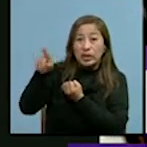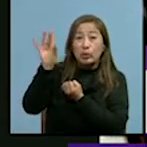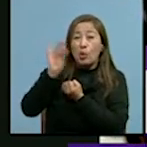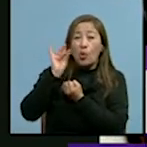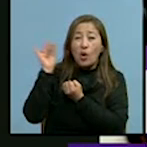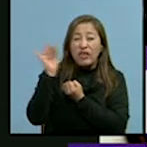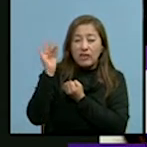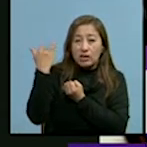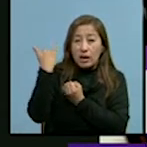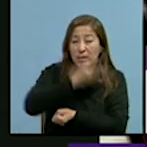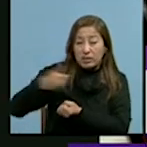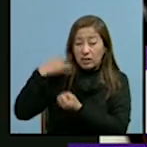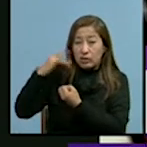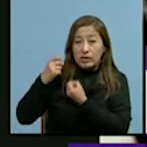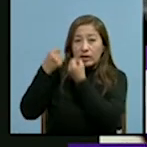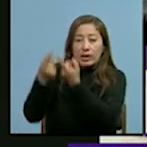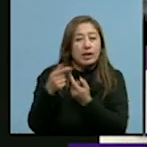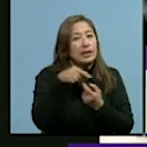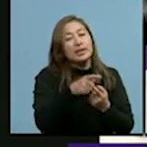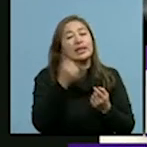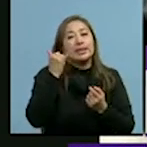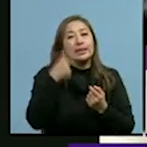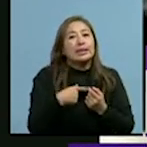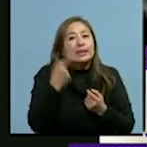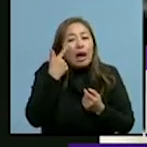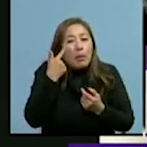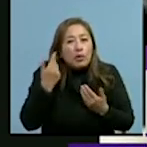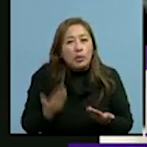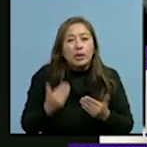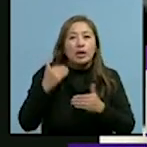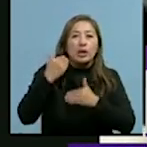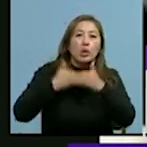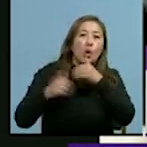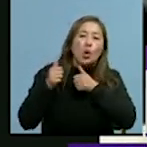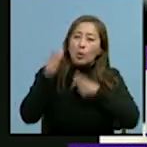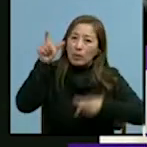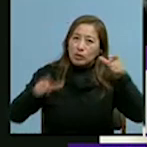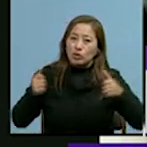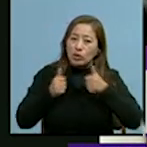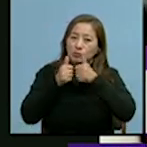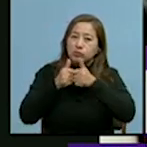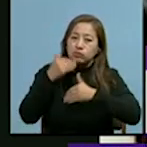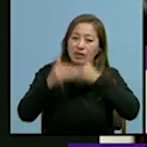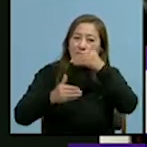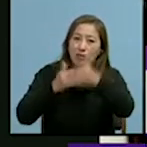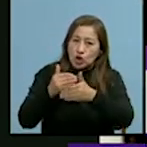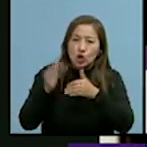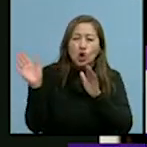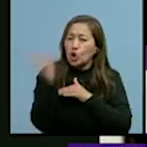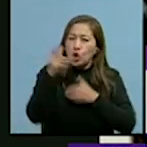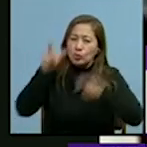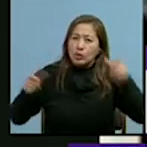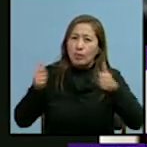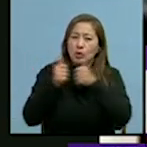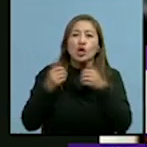realmente tenemos intuimos y vamos viendo el máximo apoyo de todas las instancias de la universidad. Nosotros